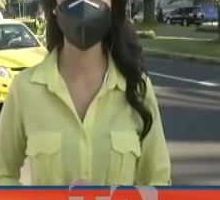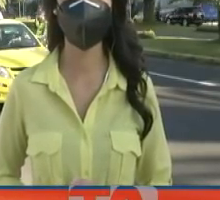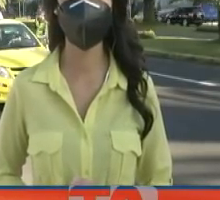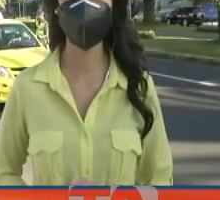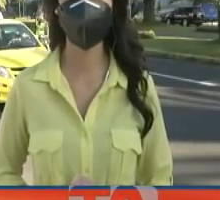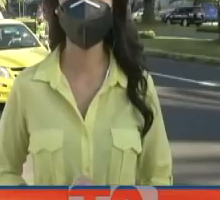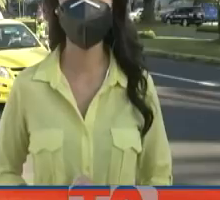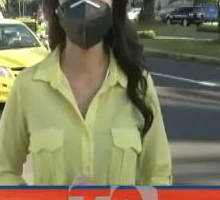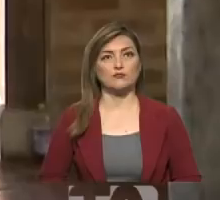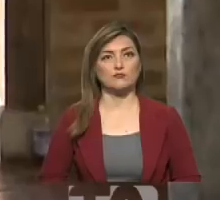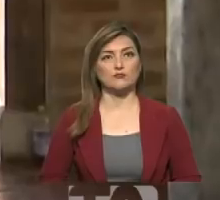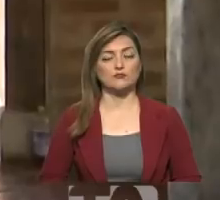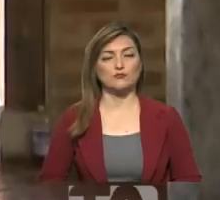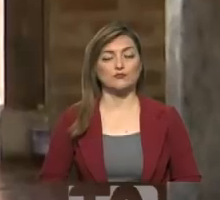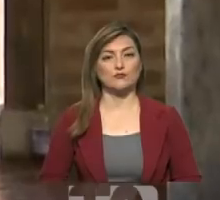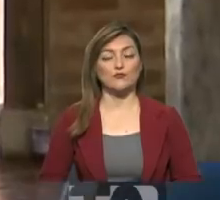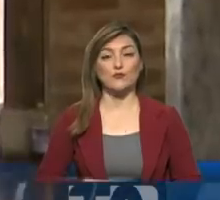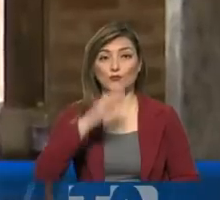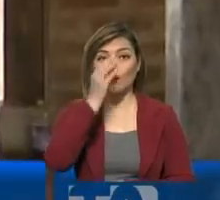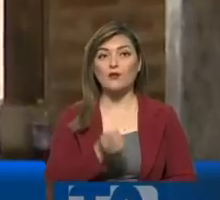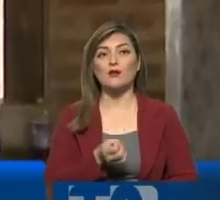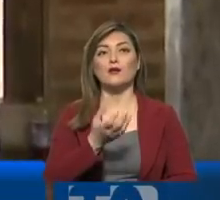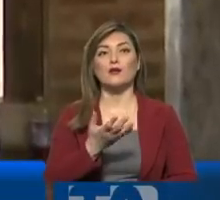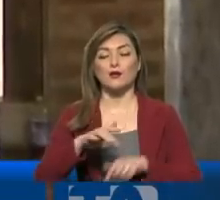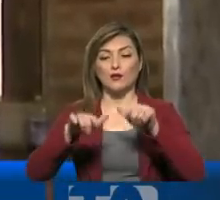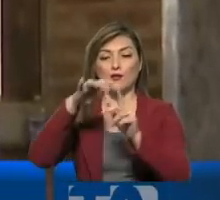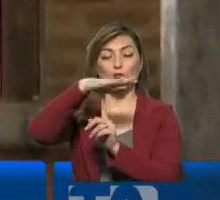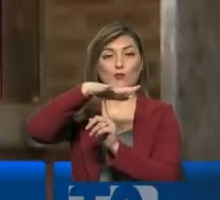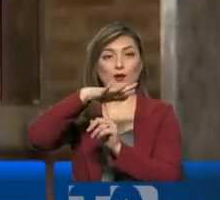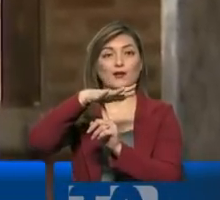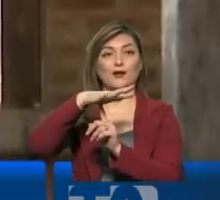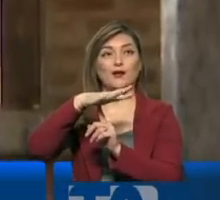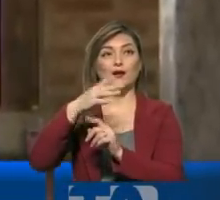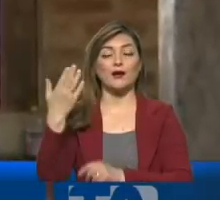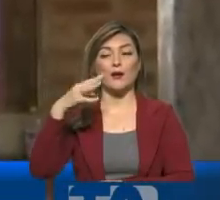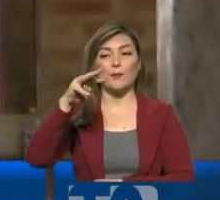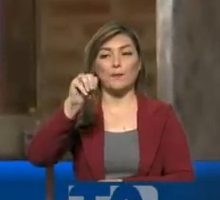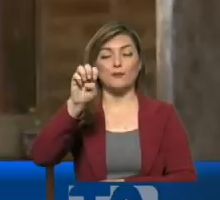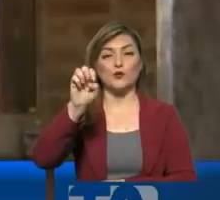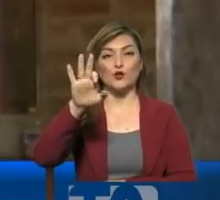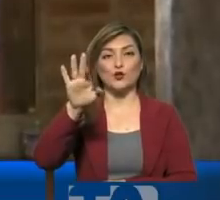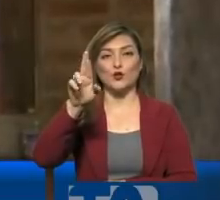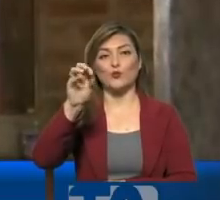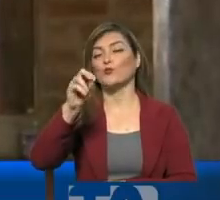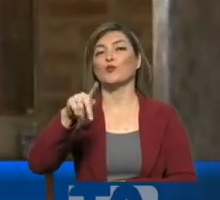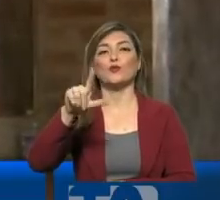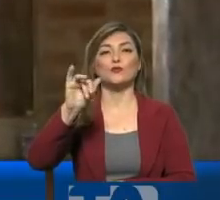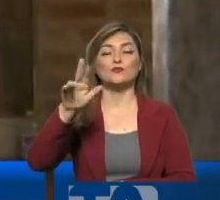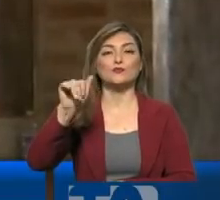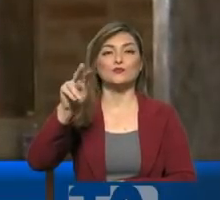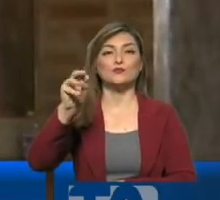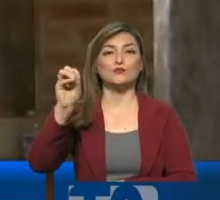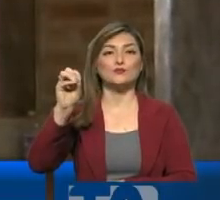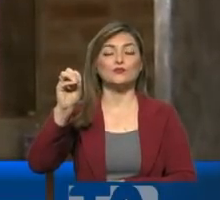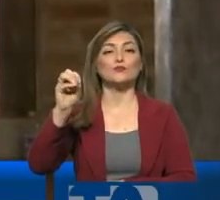Andreís, amigos televidentes, muy buenos días. Yo me encuentro en el Parque Metropolitano del Sur porque en un ratito más estaremos hablando sobre